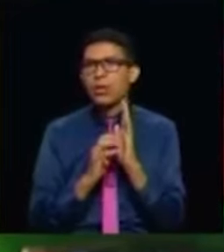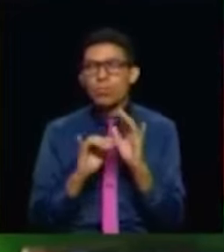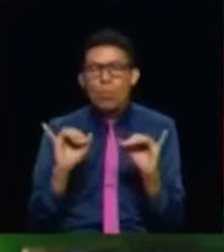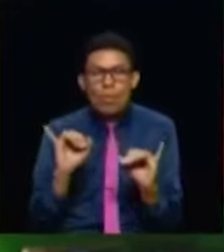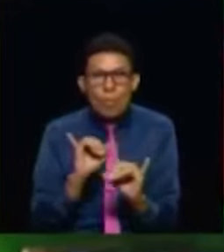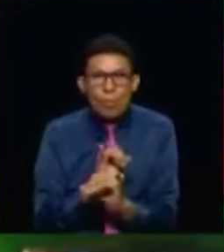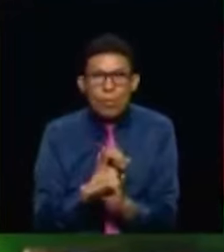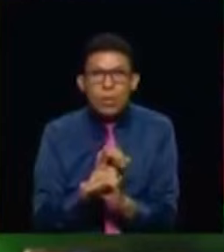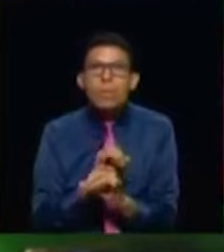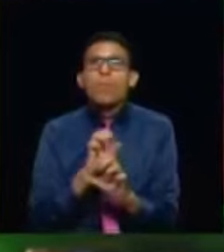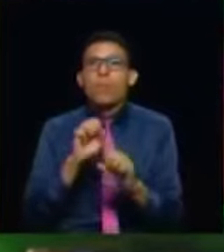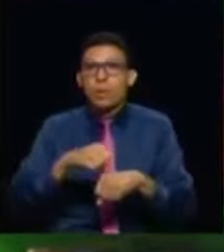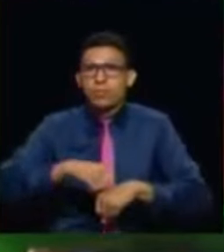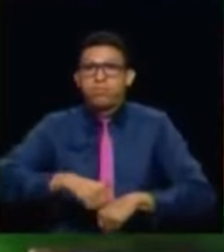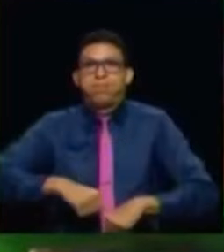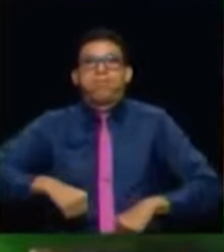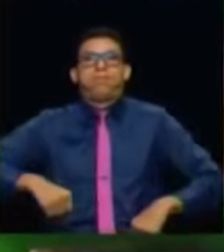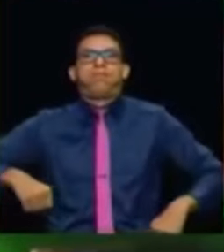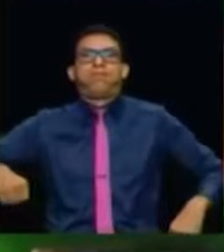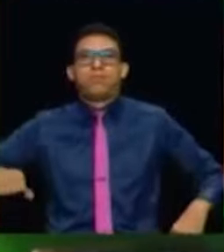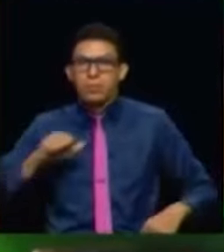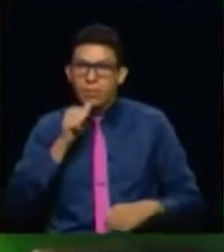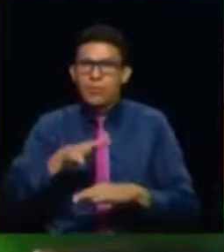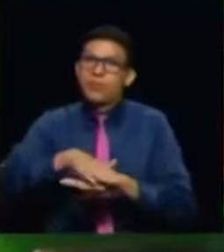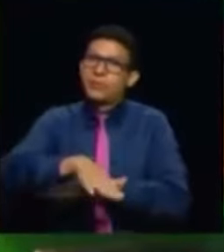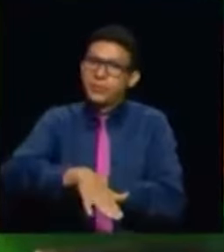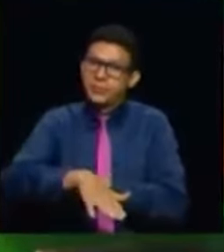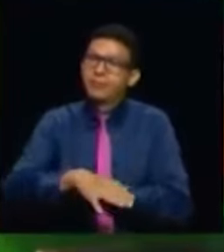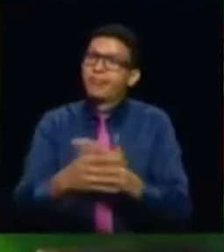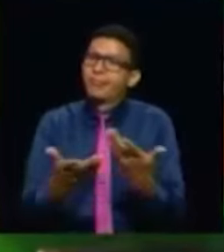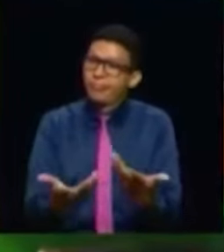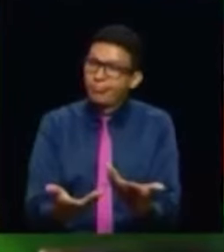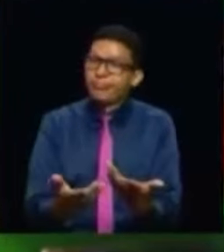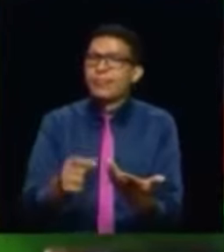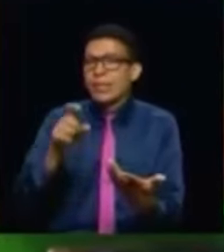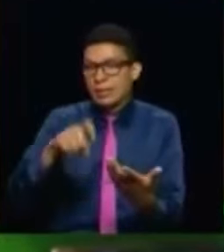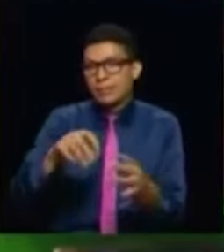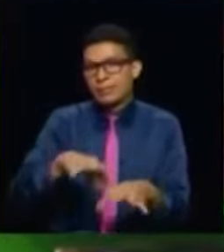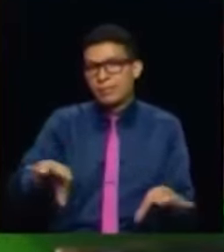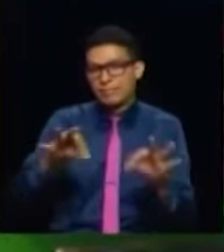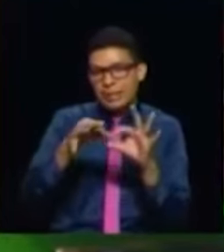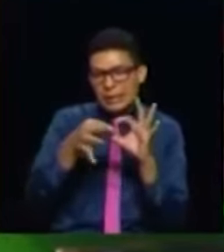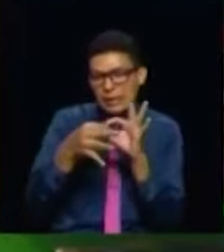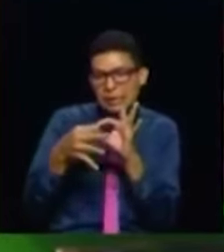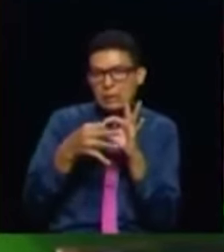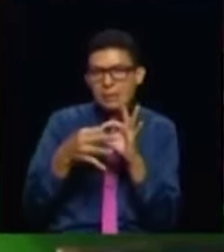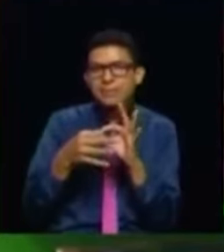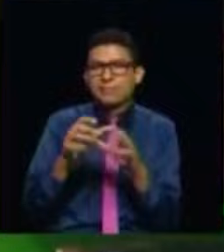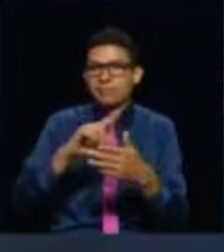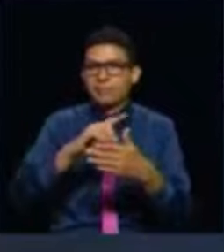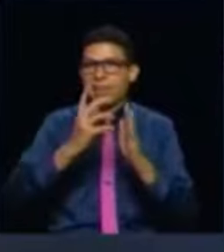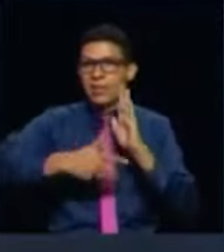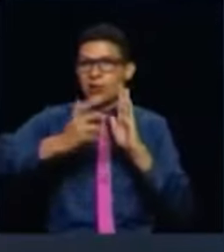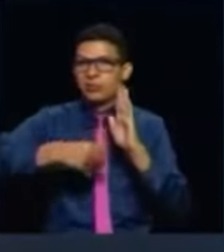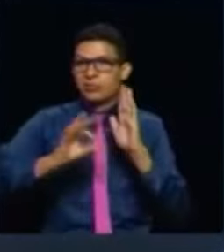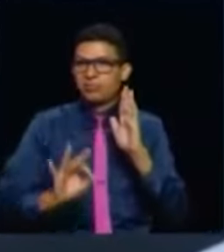peso en nutrición, también puede tener sobrepeso u obesidad. Entonces, por eso es importante que vayamos de la mano con un adecuado diagnóstico.